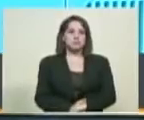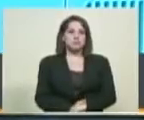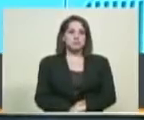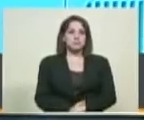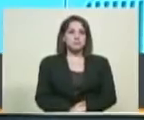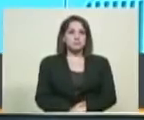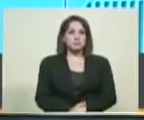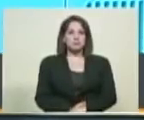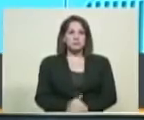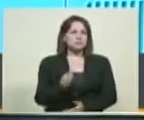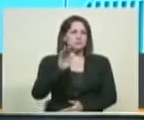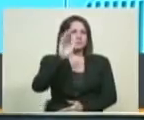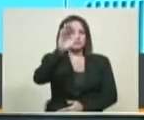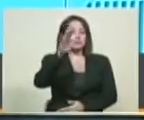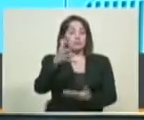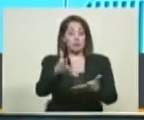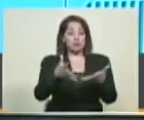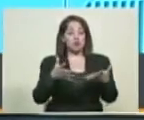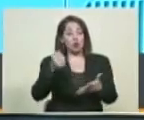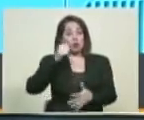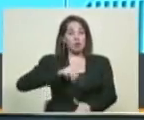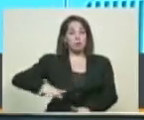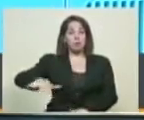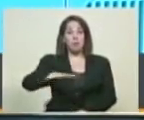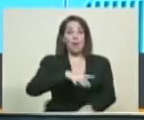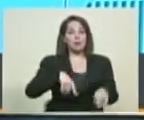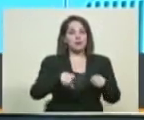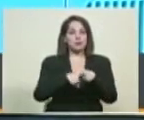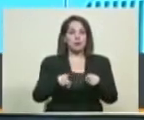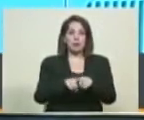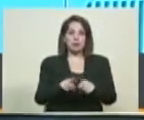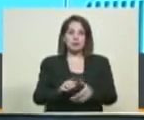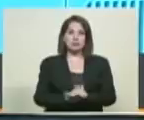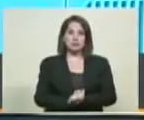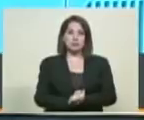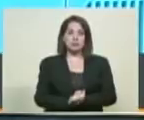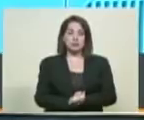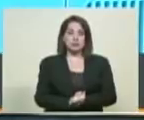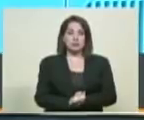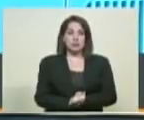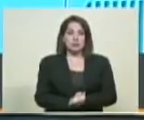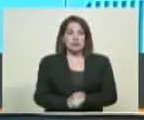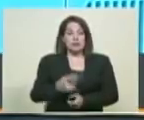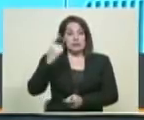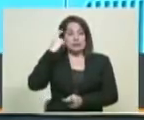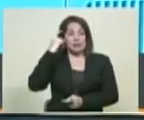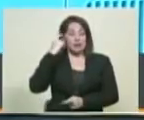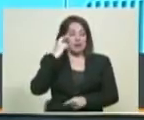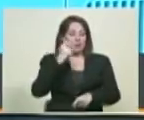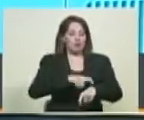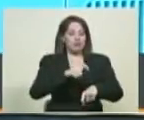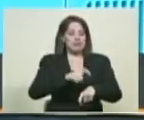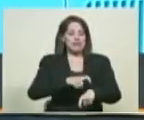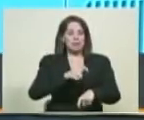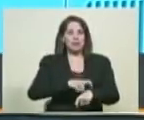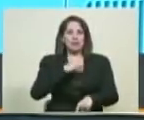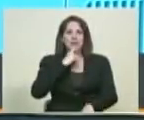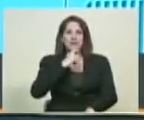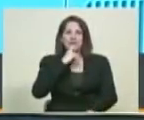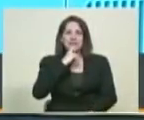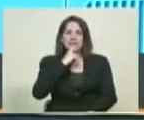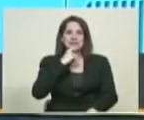tiene un solo destino, la victoria del pueblo. Nosotros nos ha tocado un tiempo de resistencia y